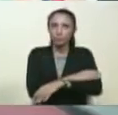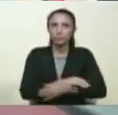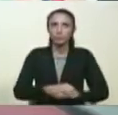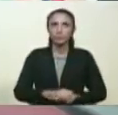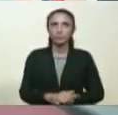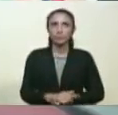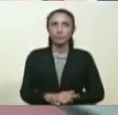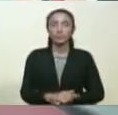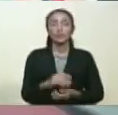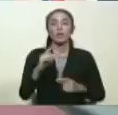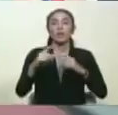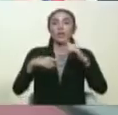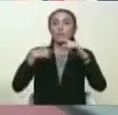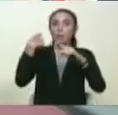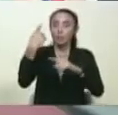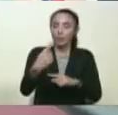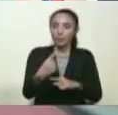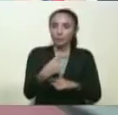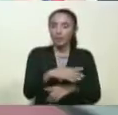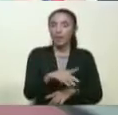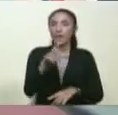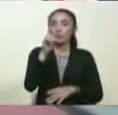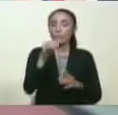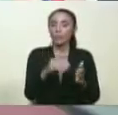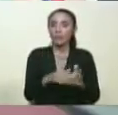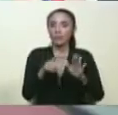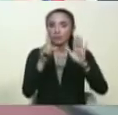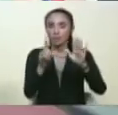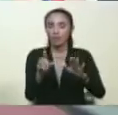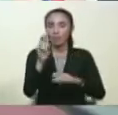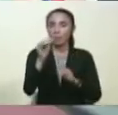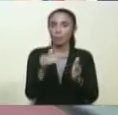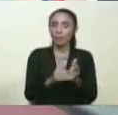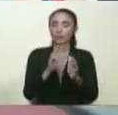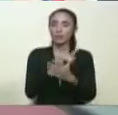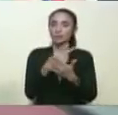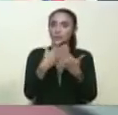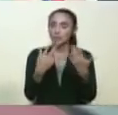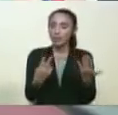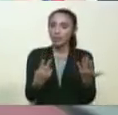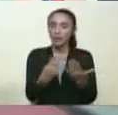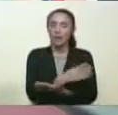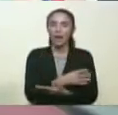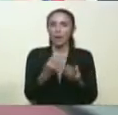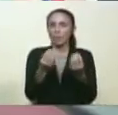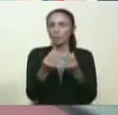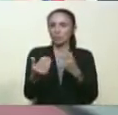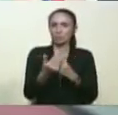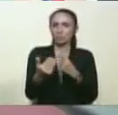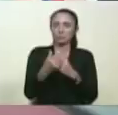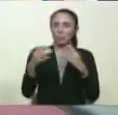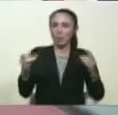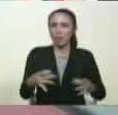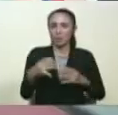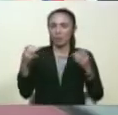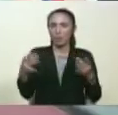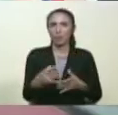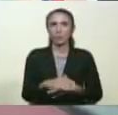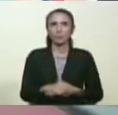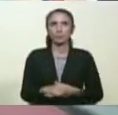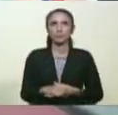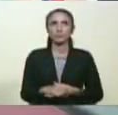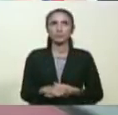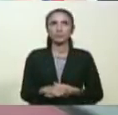año 2016 y 2017 fuimos alineando lo que es la agenda de futuro económico. La agenda de